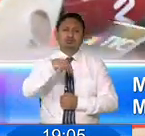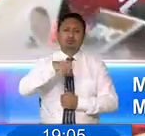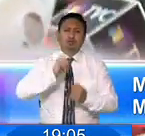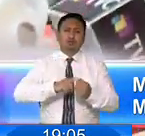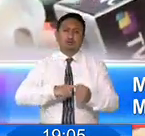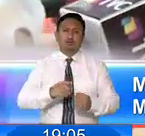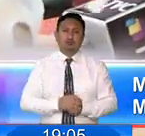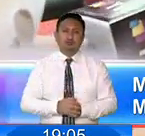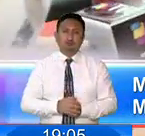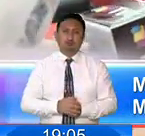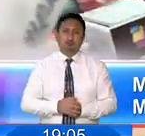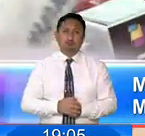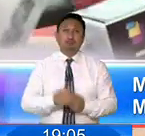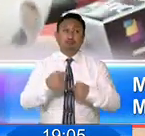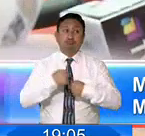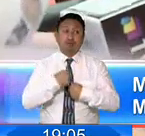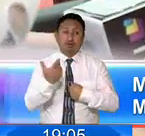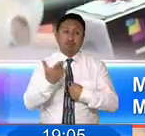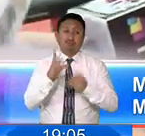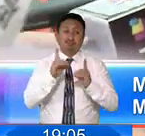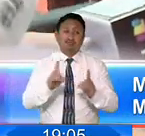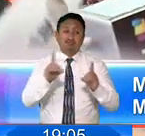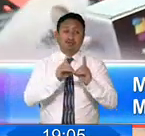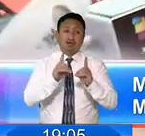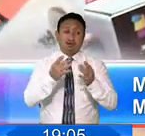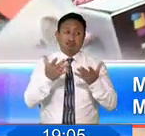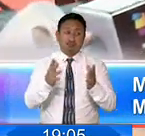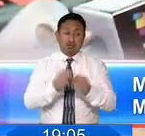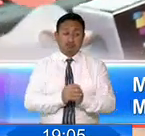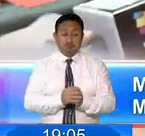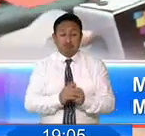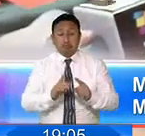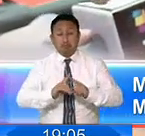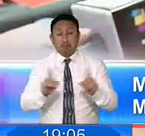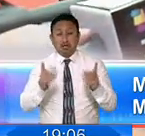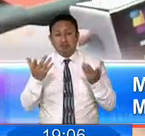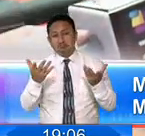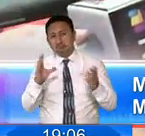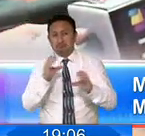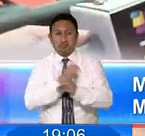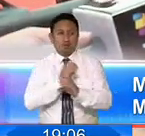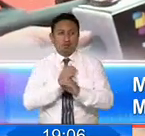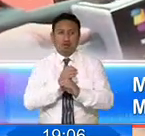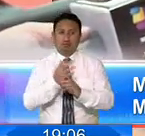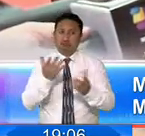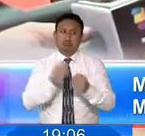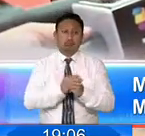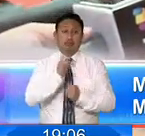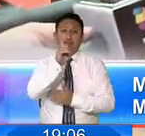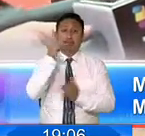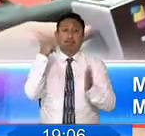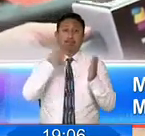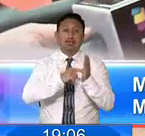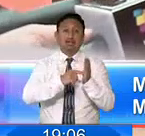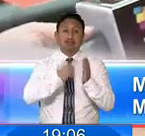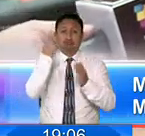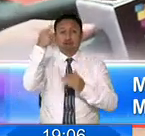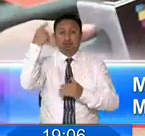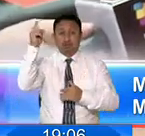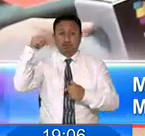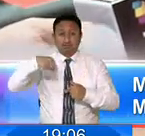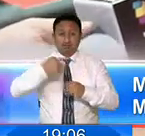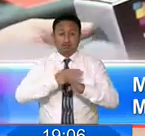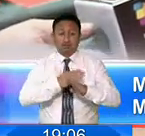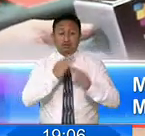nosotros no tenemos una cifra precisa, pero estamos calculando de que vendrán miles de compañeros a defender la